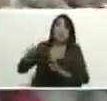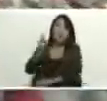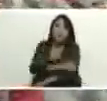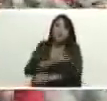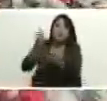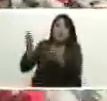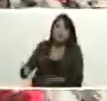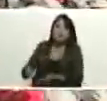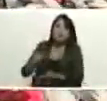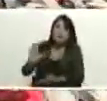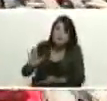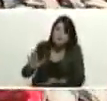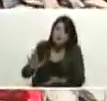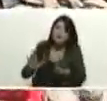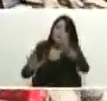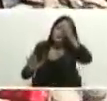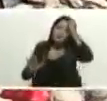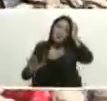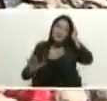Se ganaron,